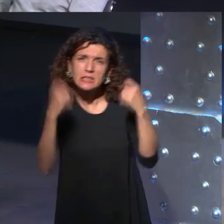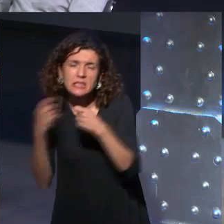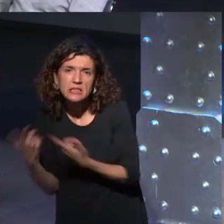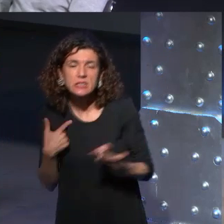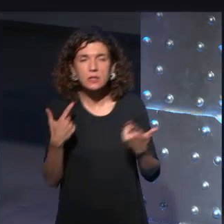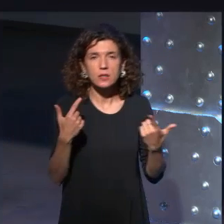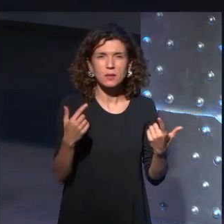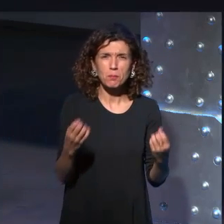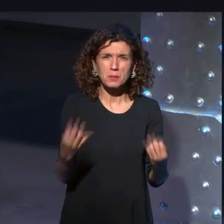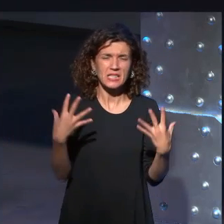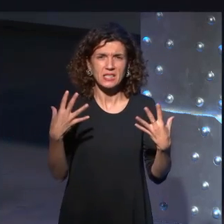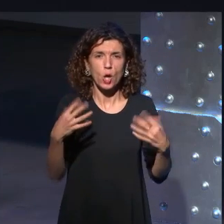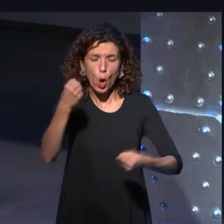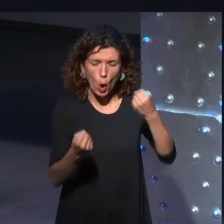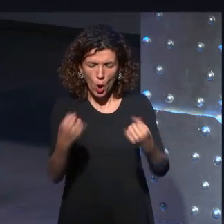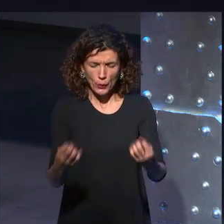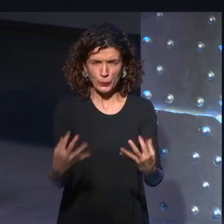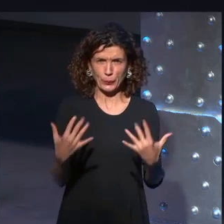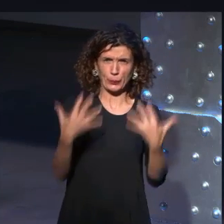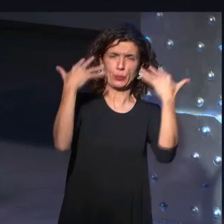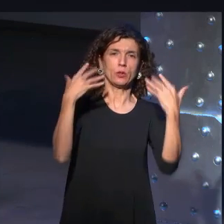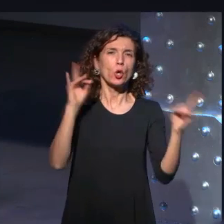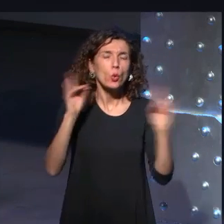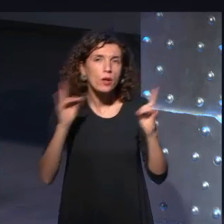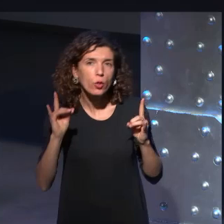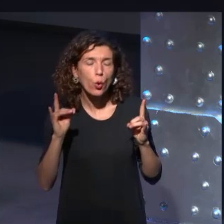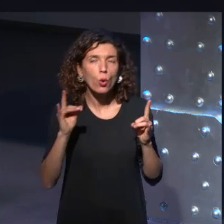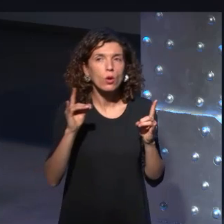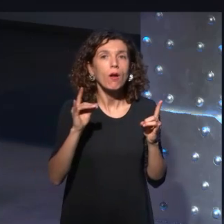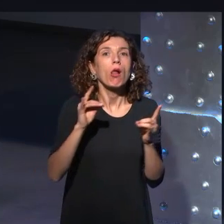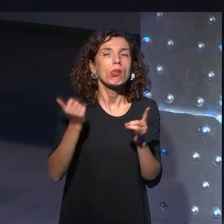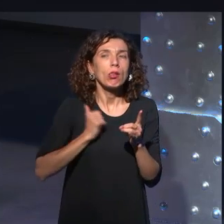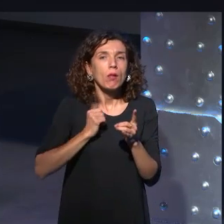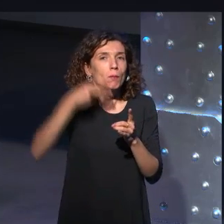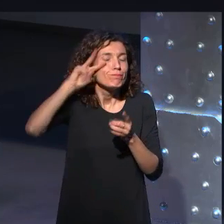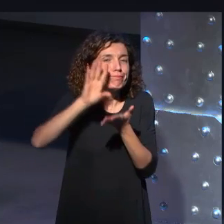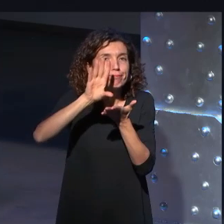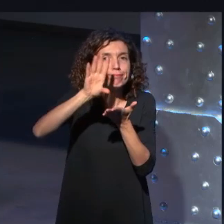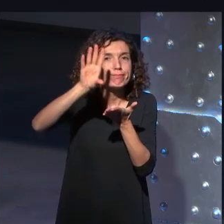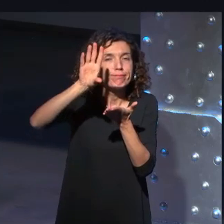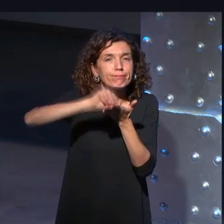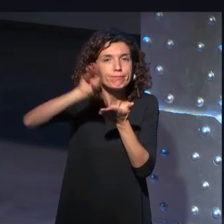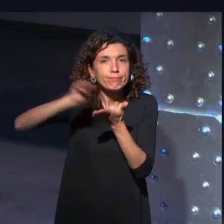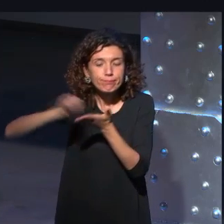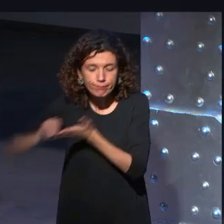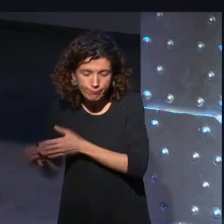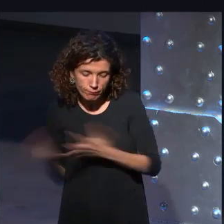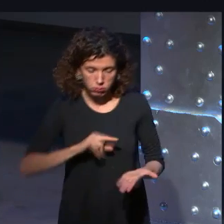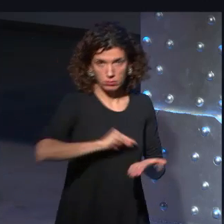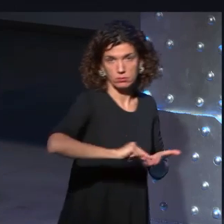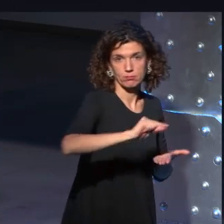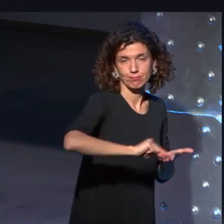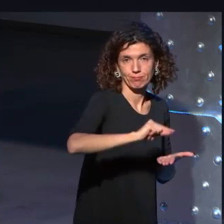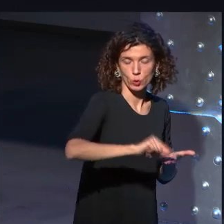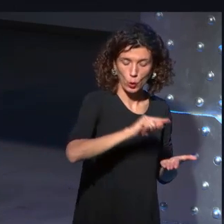del vapor que se escapa del radiador, todo eso lo trato de poner en un caligrama, que es lo que yo